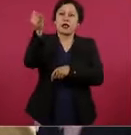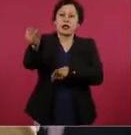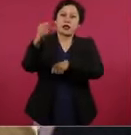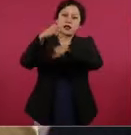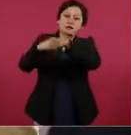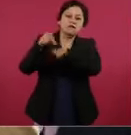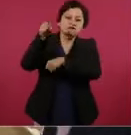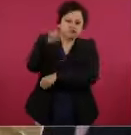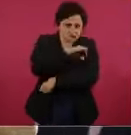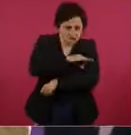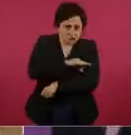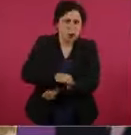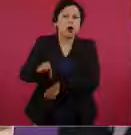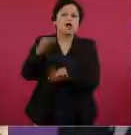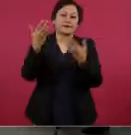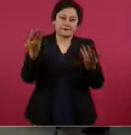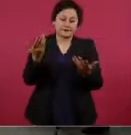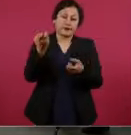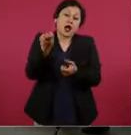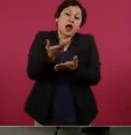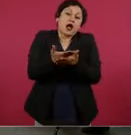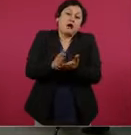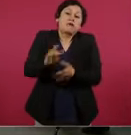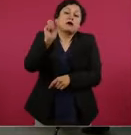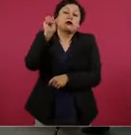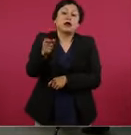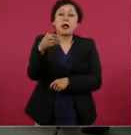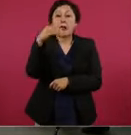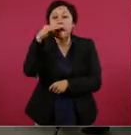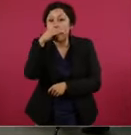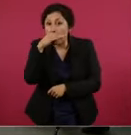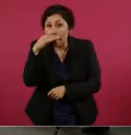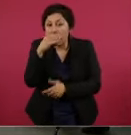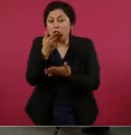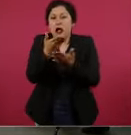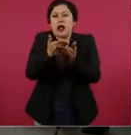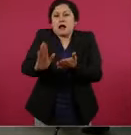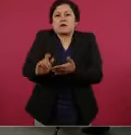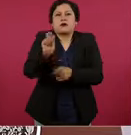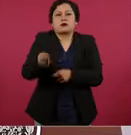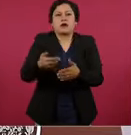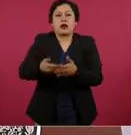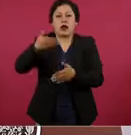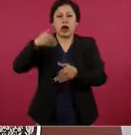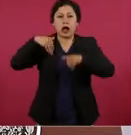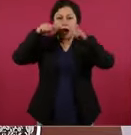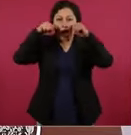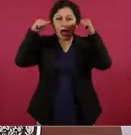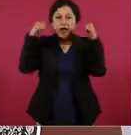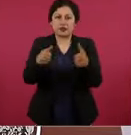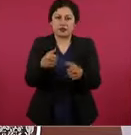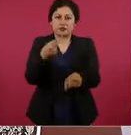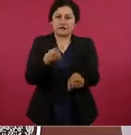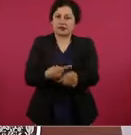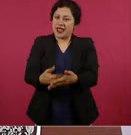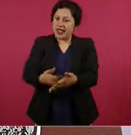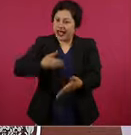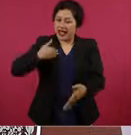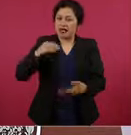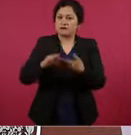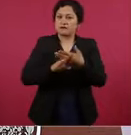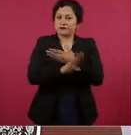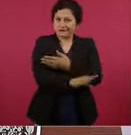el IMSS-Bienestar tiene un enfoque preventivo. Durante muchos años hubo un enfoque hipermedicalizado, es decir, con poca prevención,